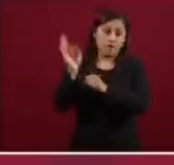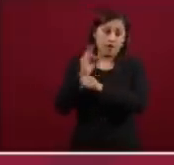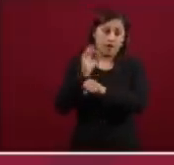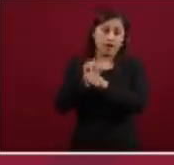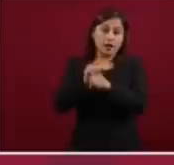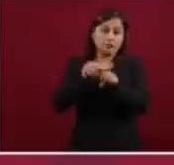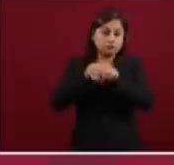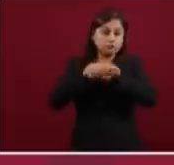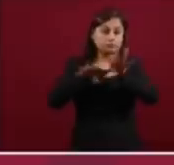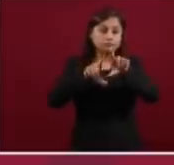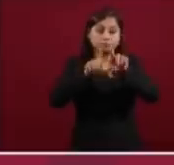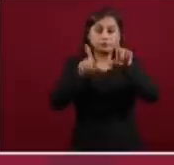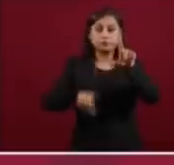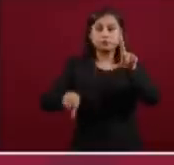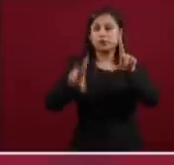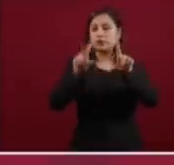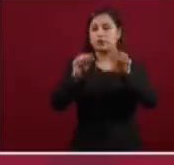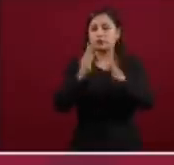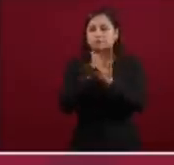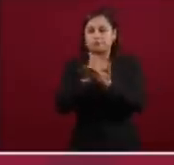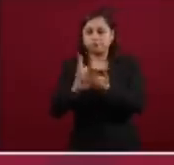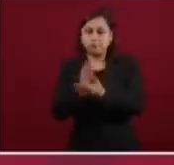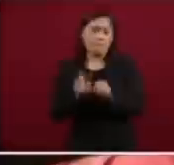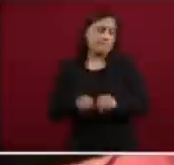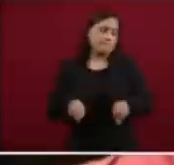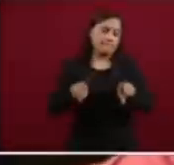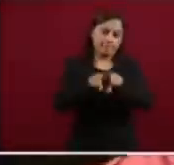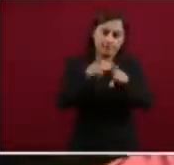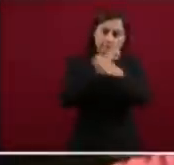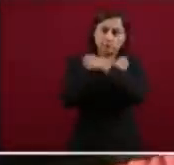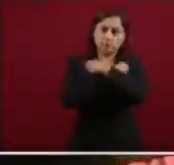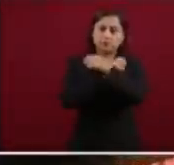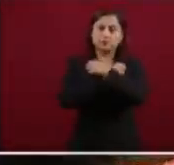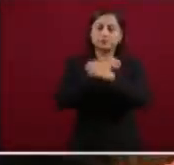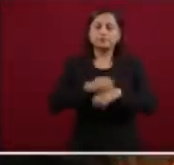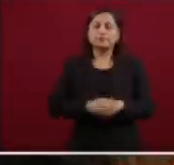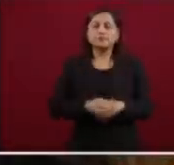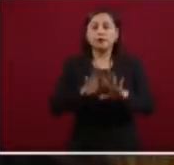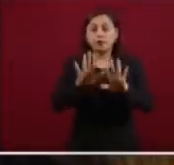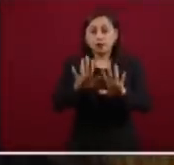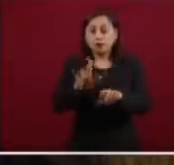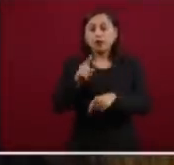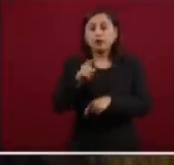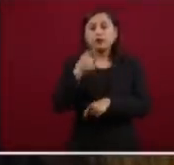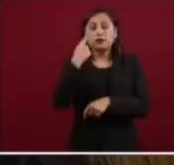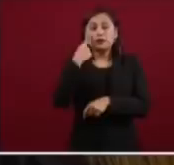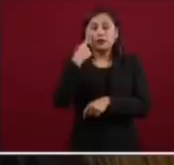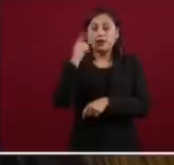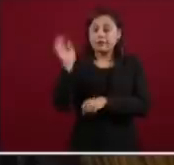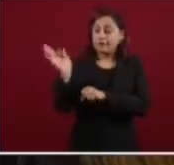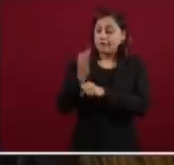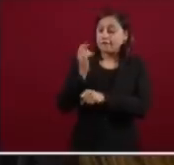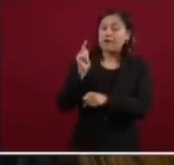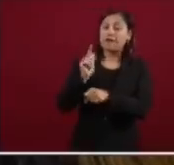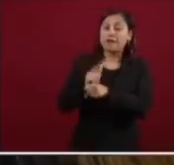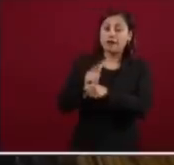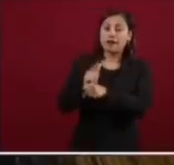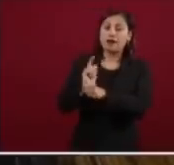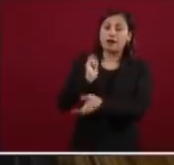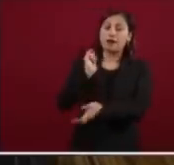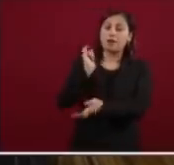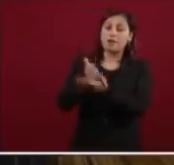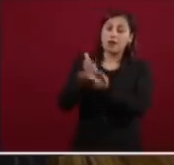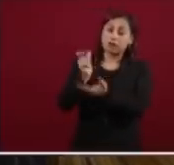hay fórmulas la federación entrega fondos a los estados para pagarle a los